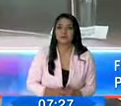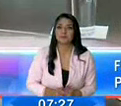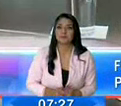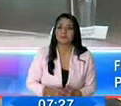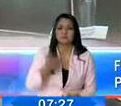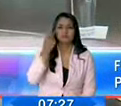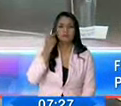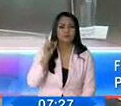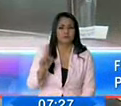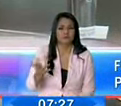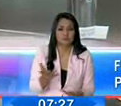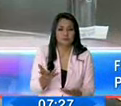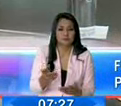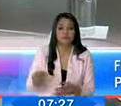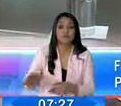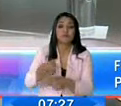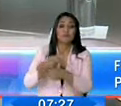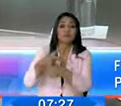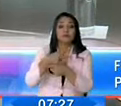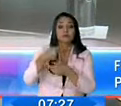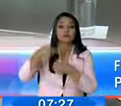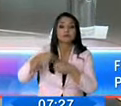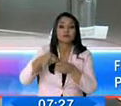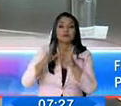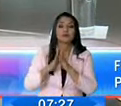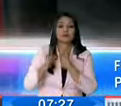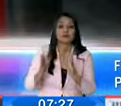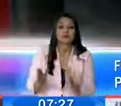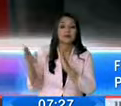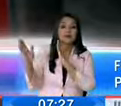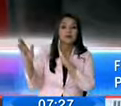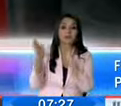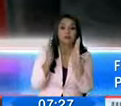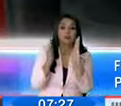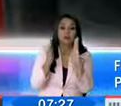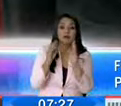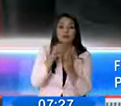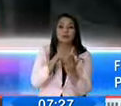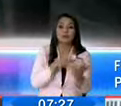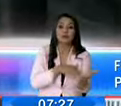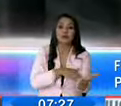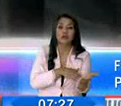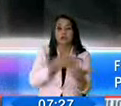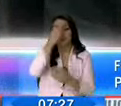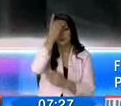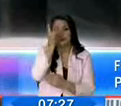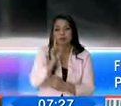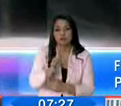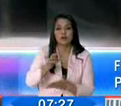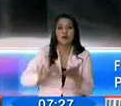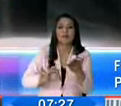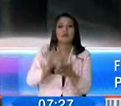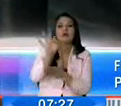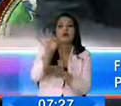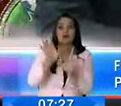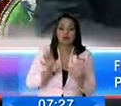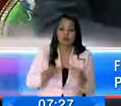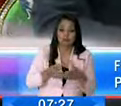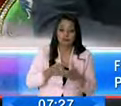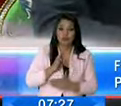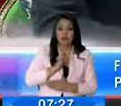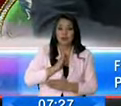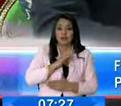se da después de que el Pleno del Consejo de Participación Transitorio aprobara el proyecto de resolución preparado por la Comisión Técnica sobre